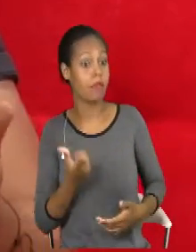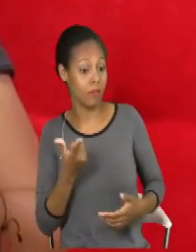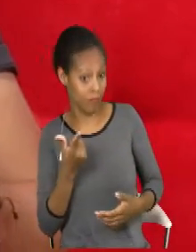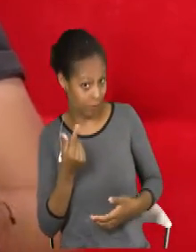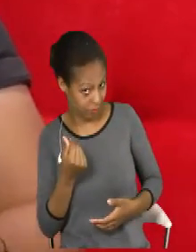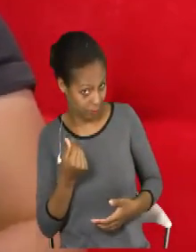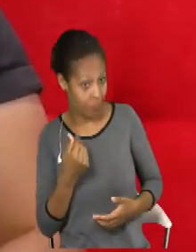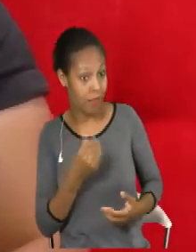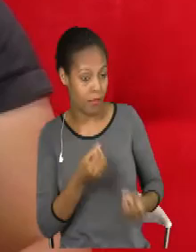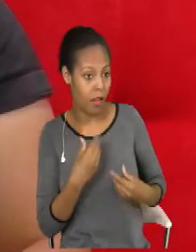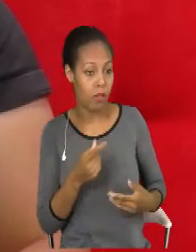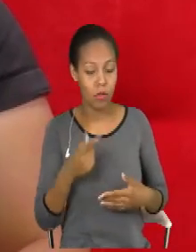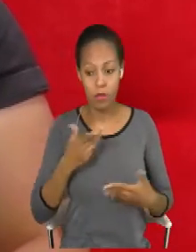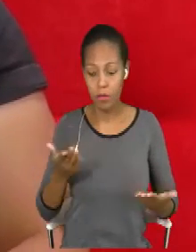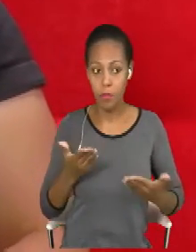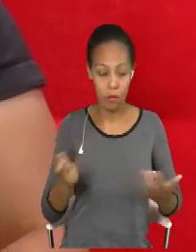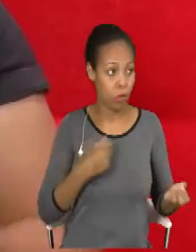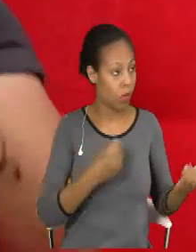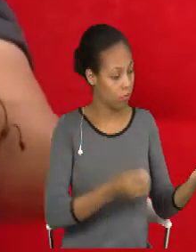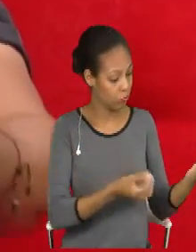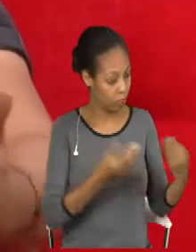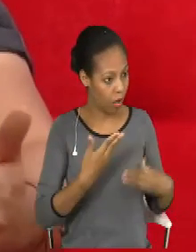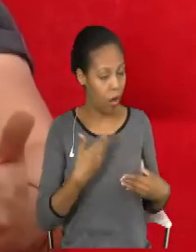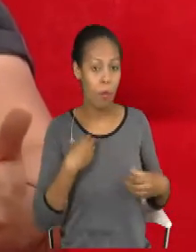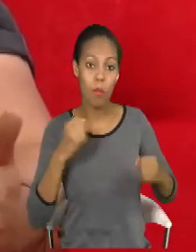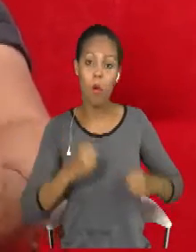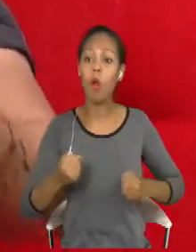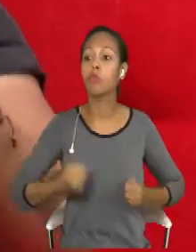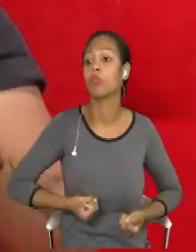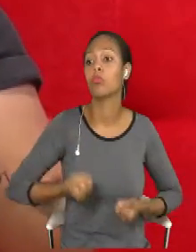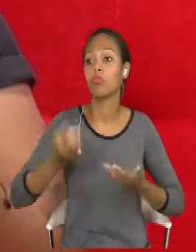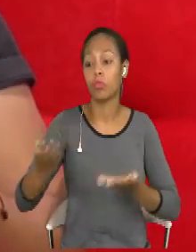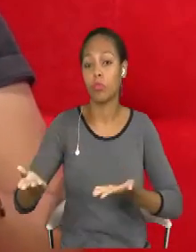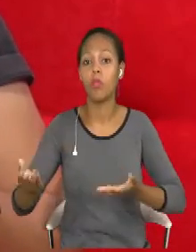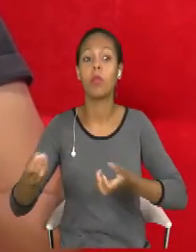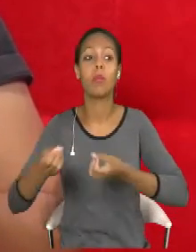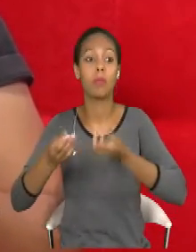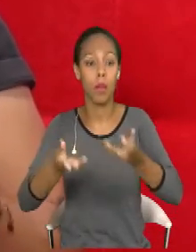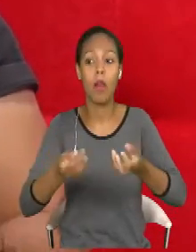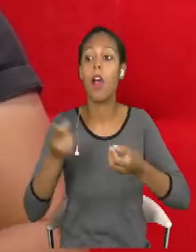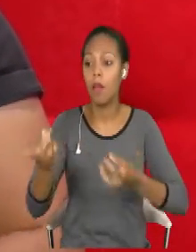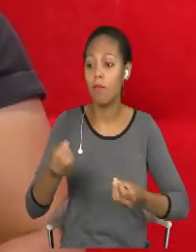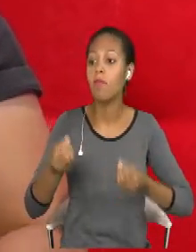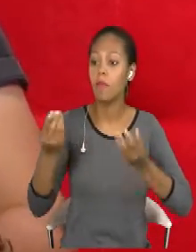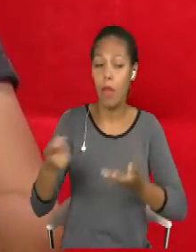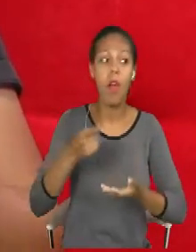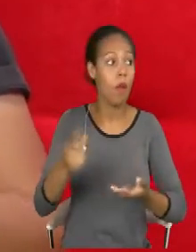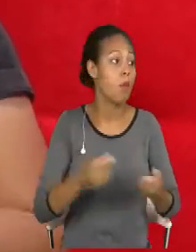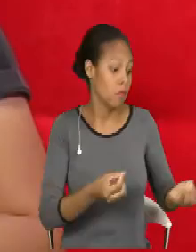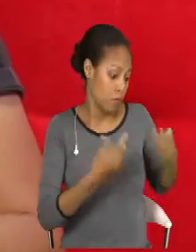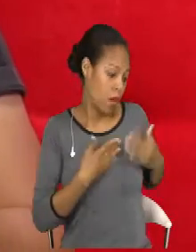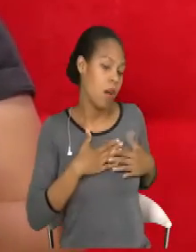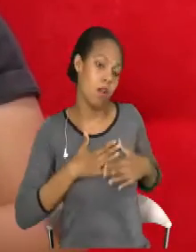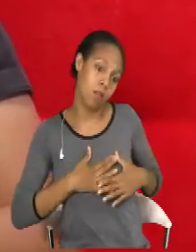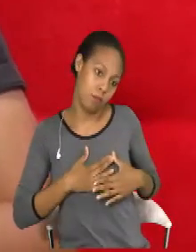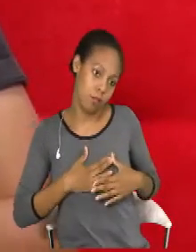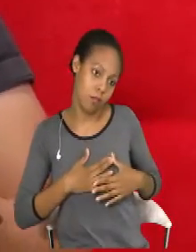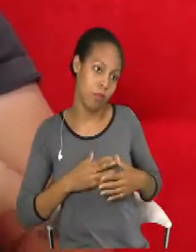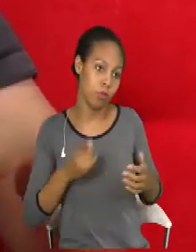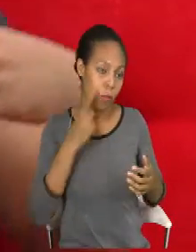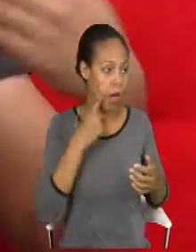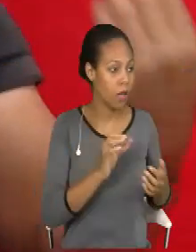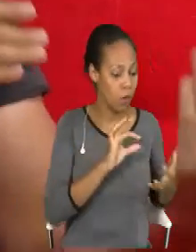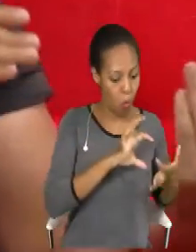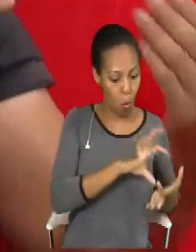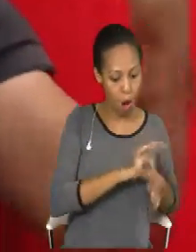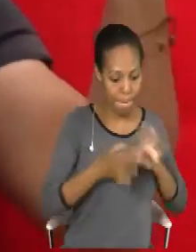ese servicio llevarlo a otro grupo poblacional que se va a ver beneficiado. Entonces se viene convirtiendo como en una cadena de valor en la